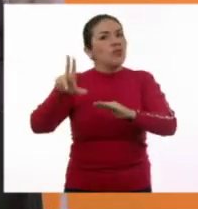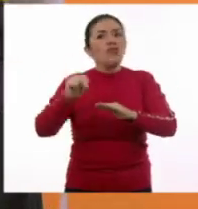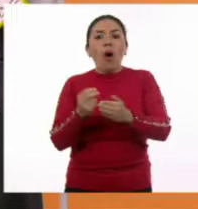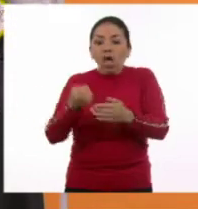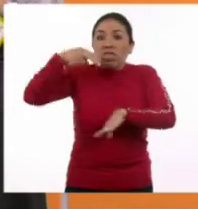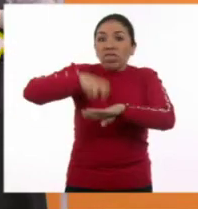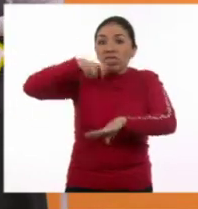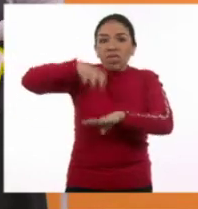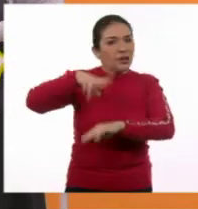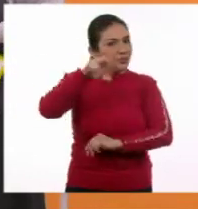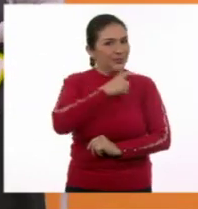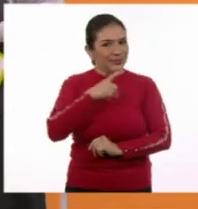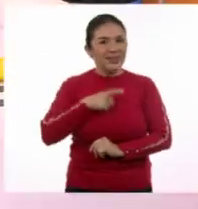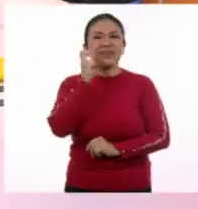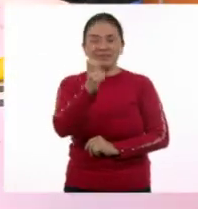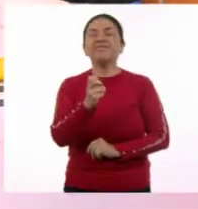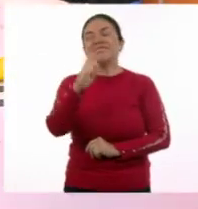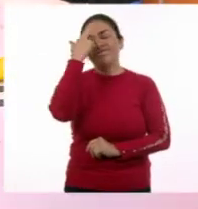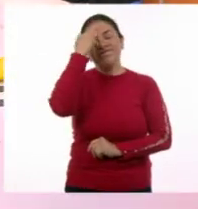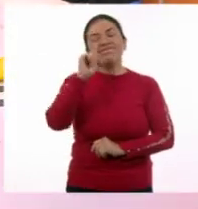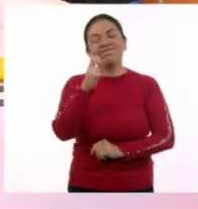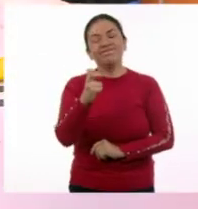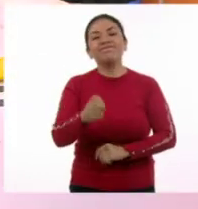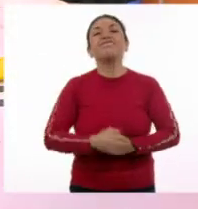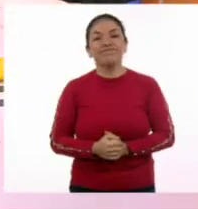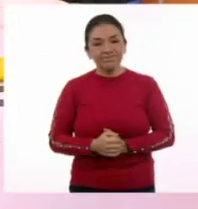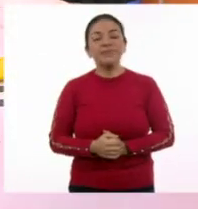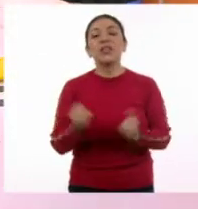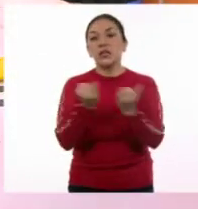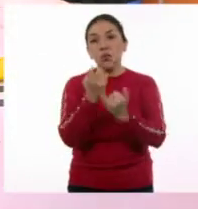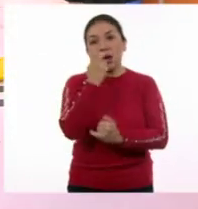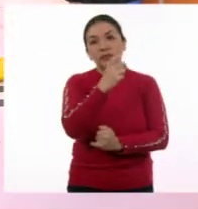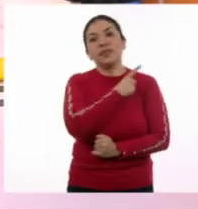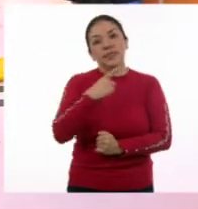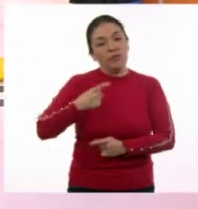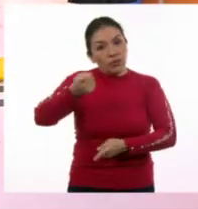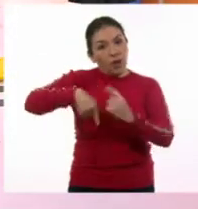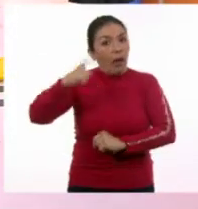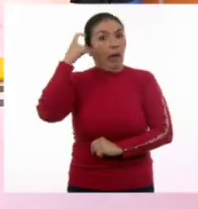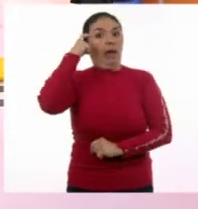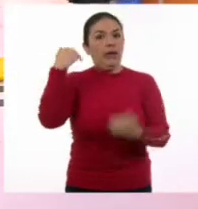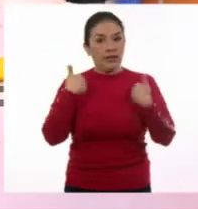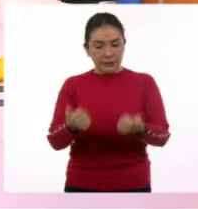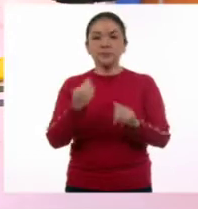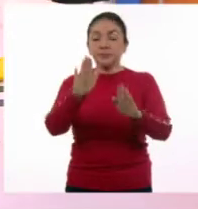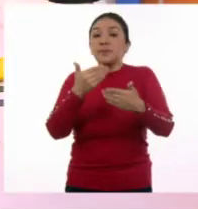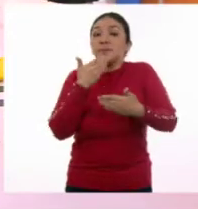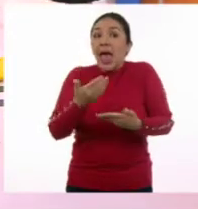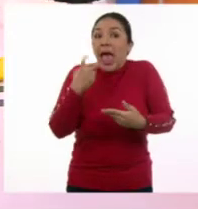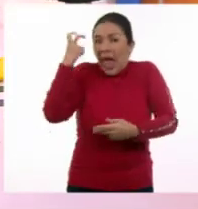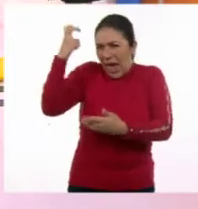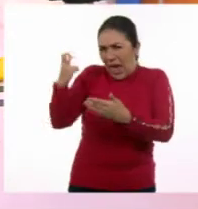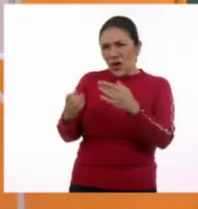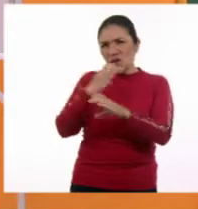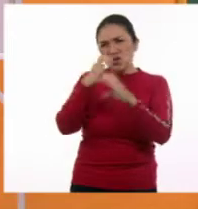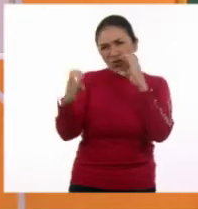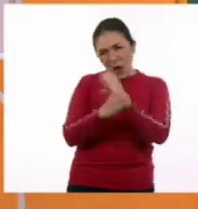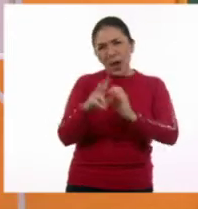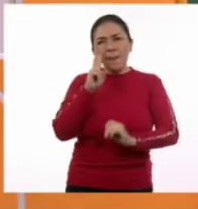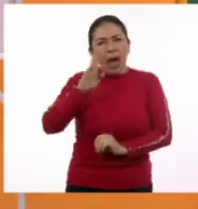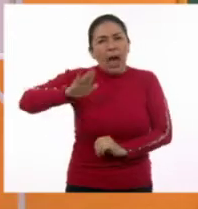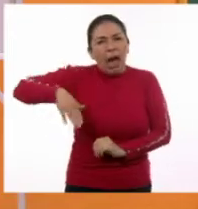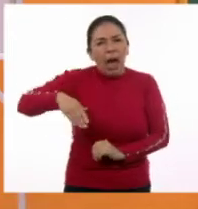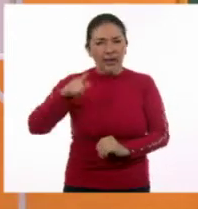tener que subirnos a saltar en la cama exactamente esa es otra medida que debemos tomar muy bien entonces además de estas y las que vivimos